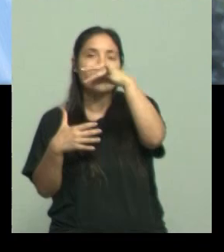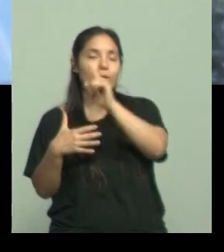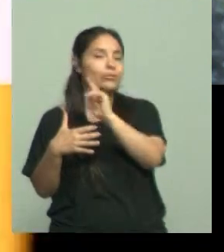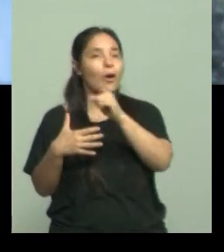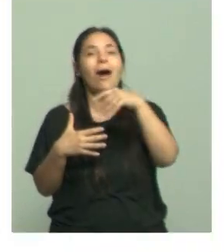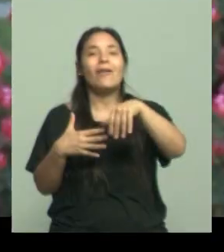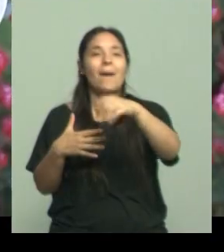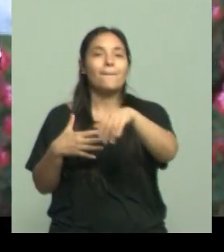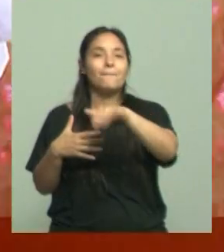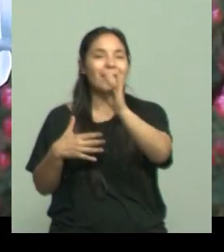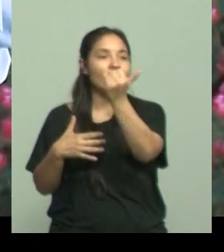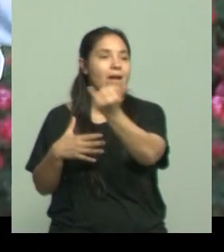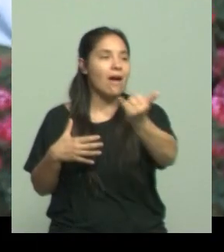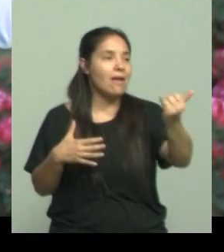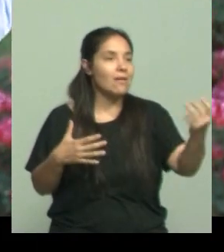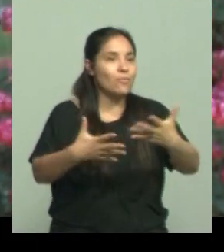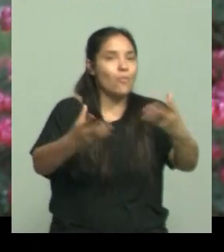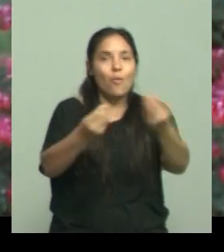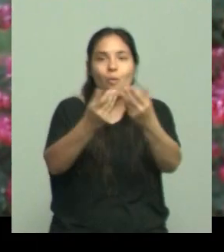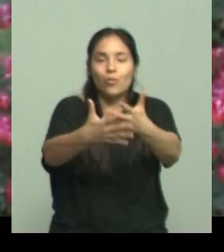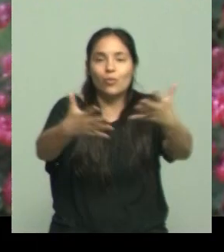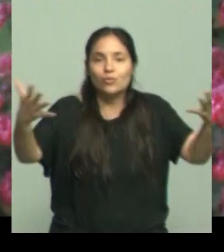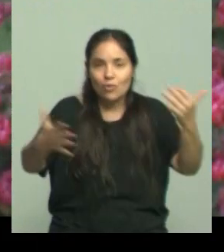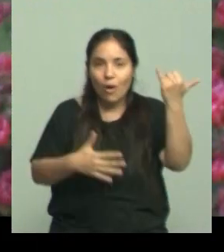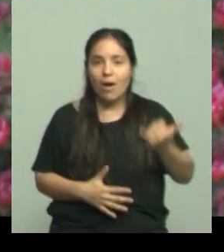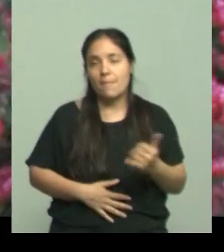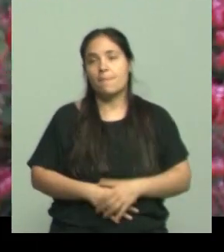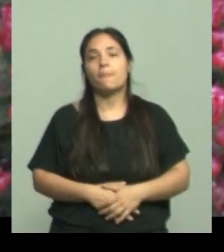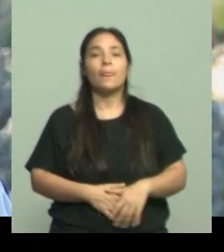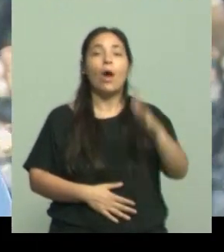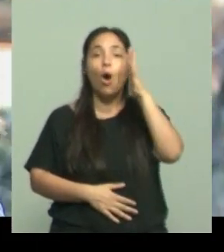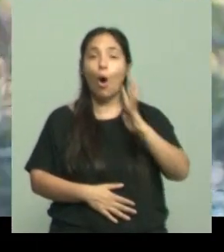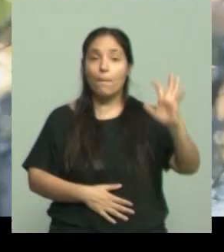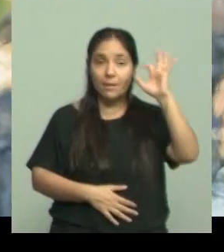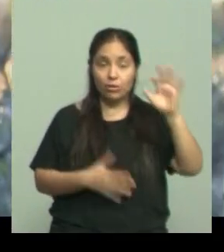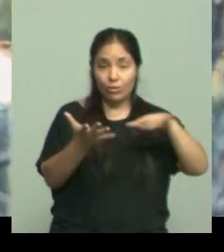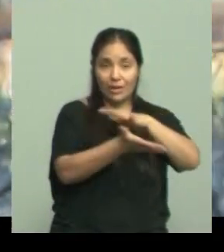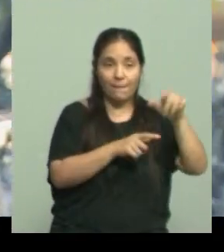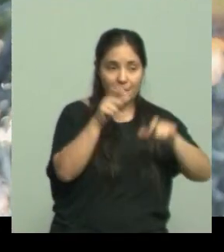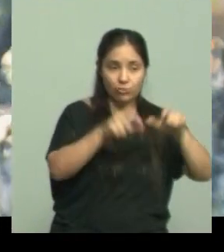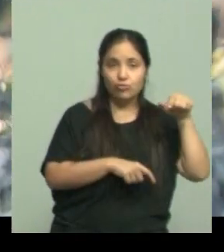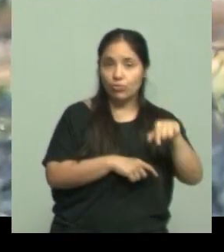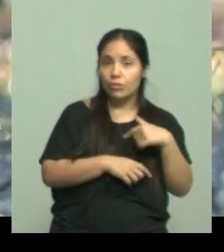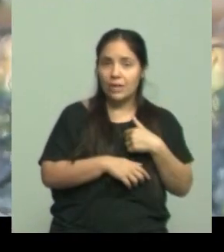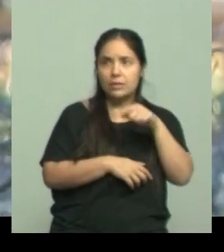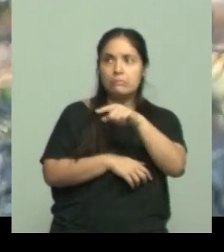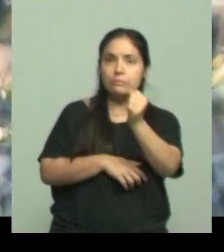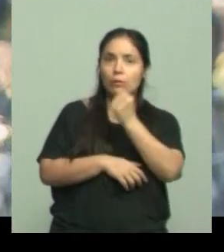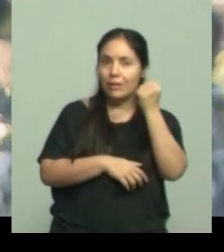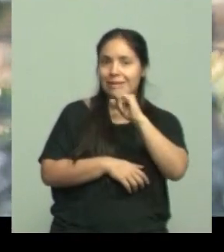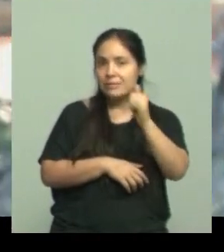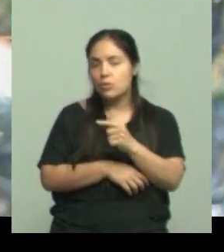Ahora, la opinión pública le da importancia a los medios de comunicación y sí, de distintas